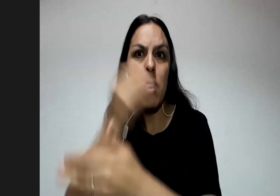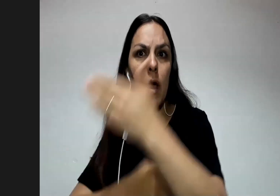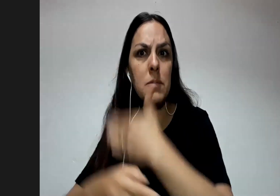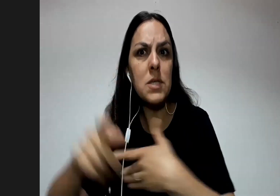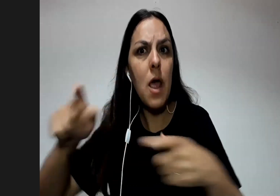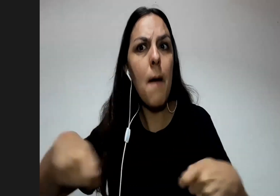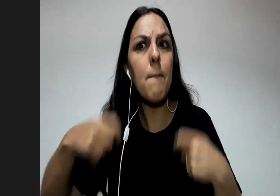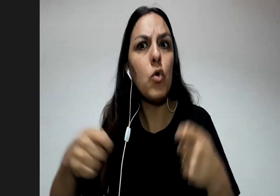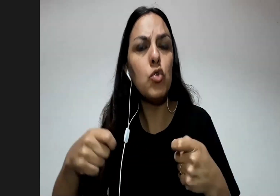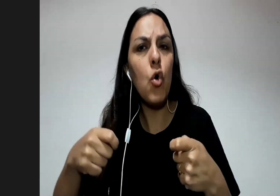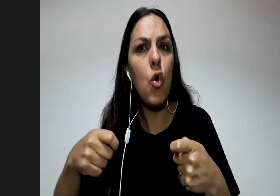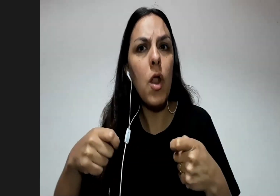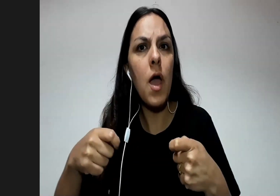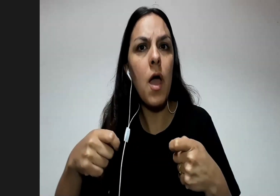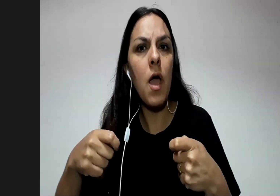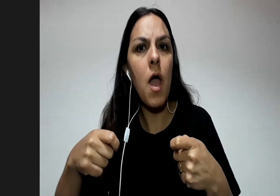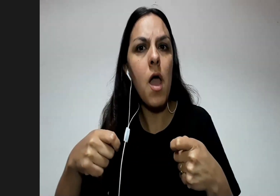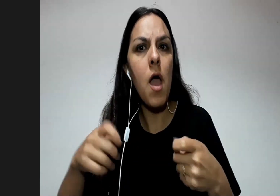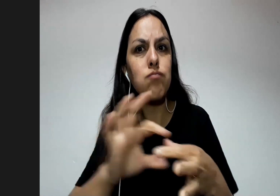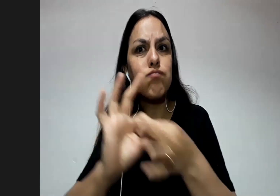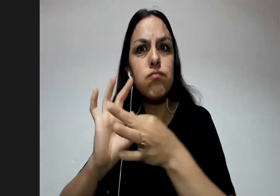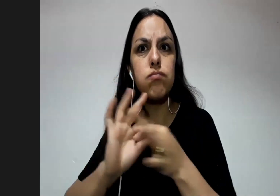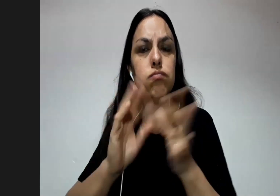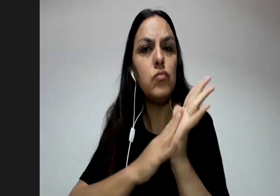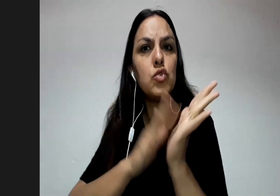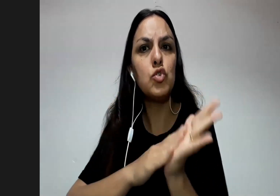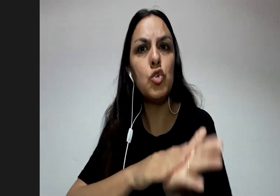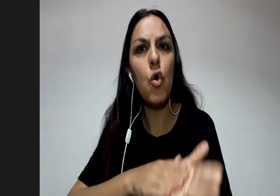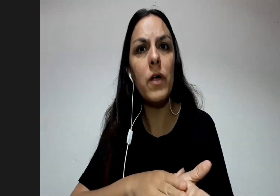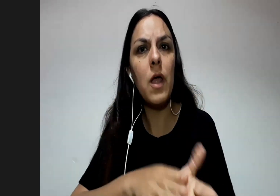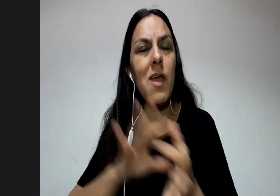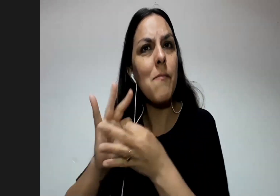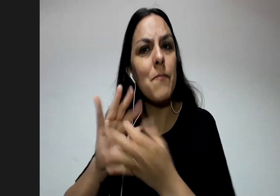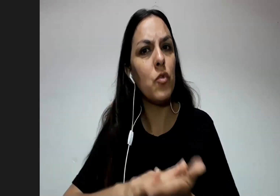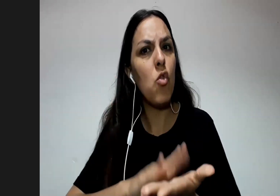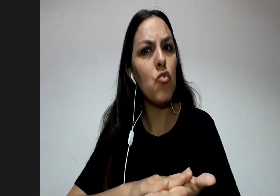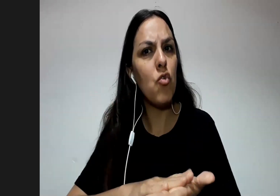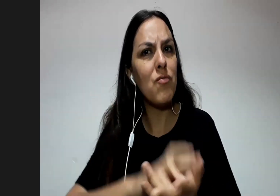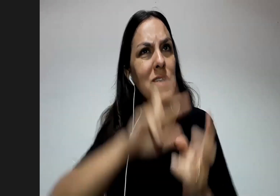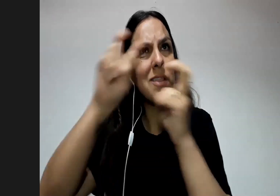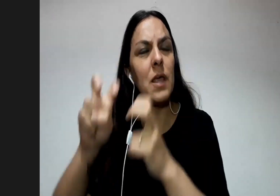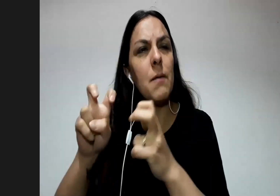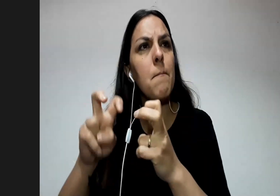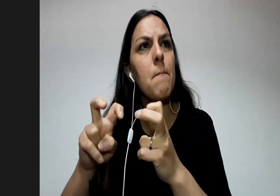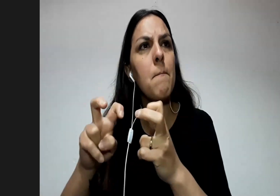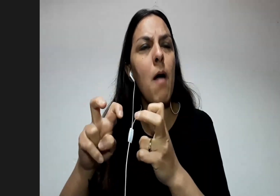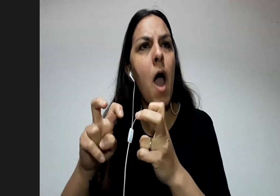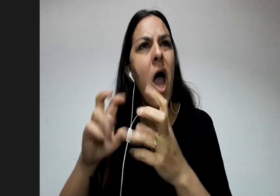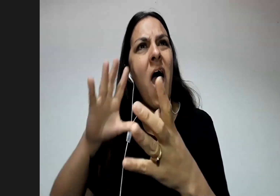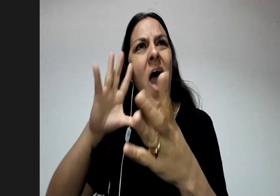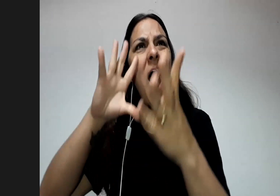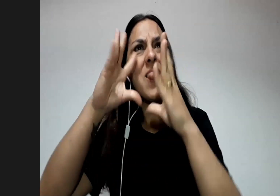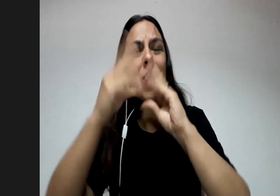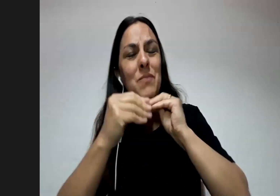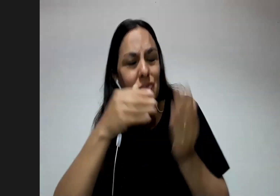ver con el tema de poder adaptar el micro. O